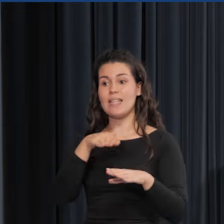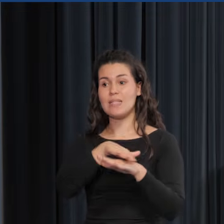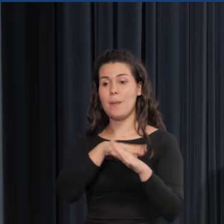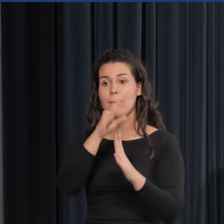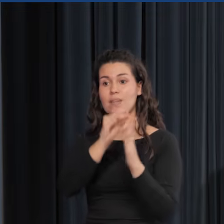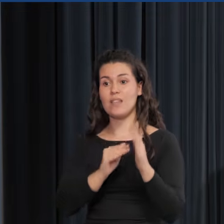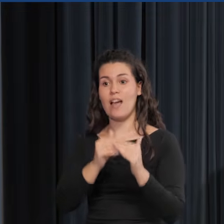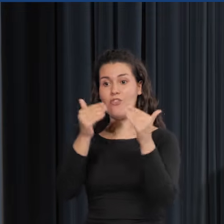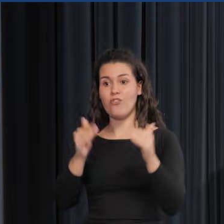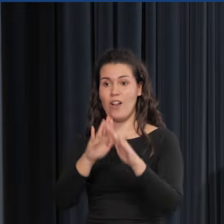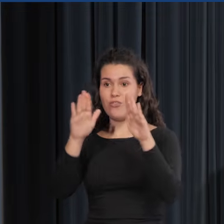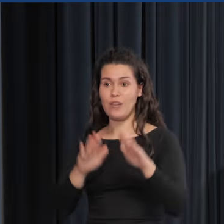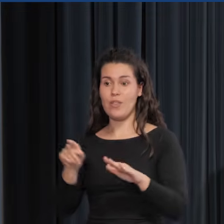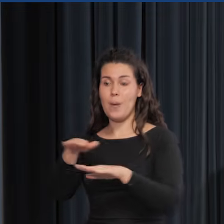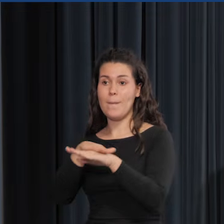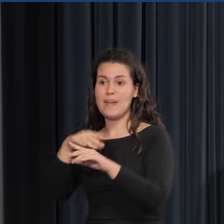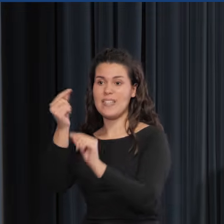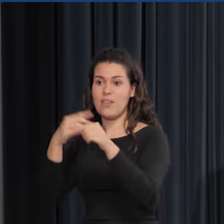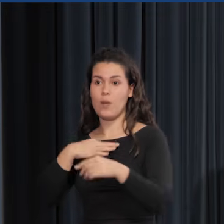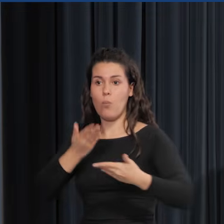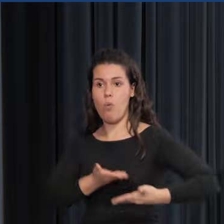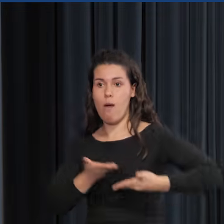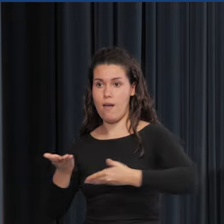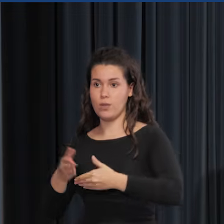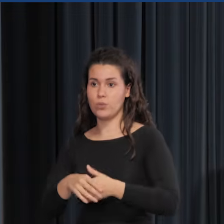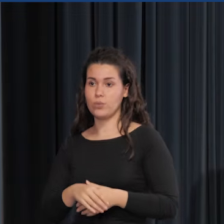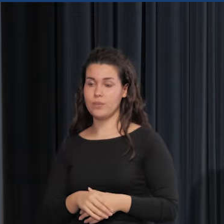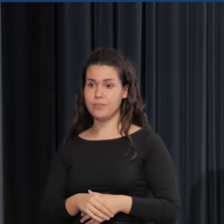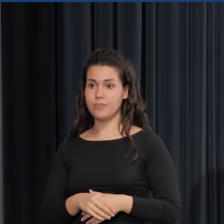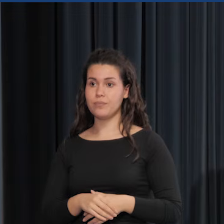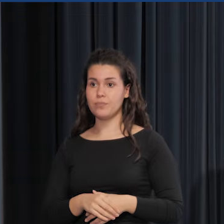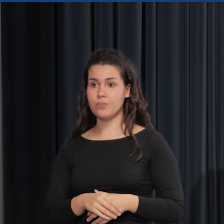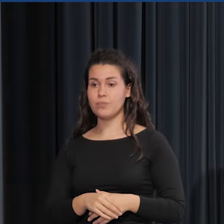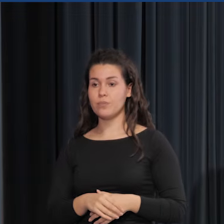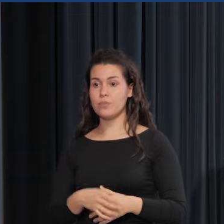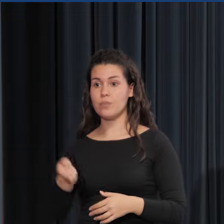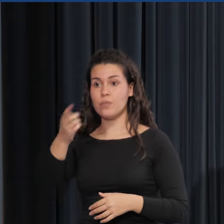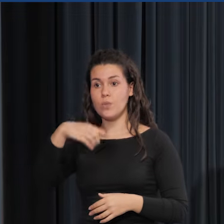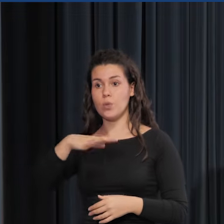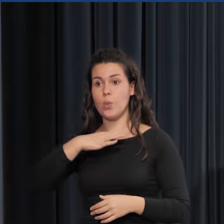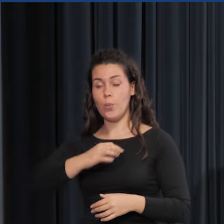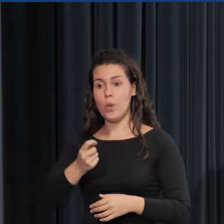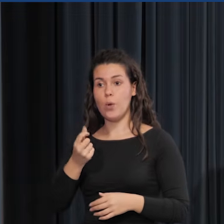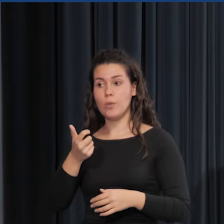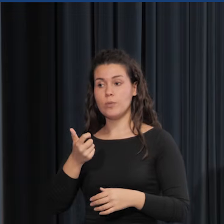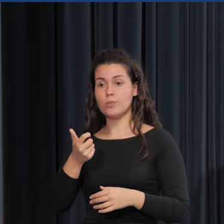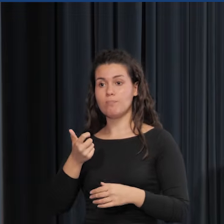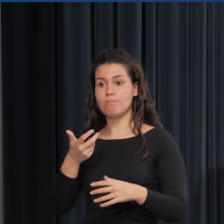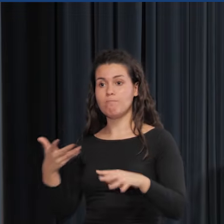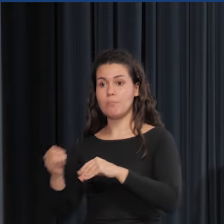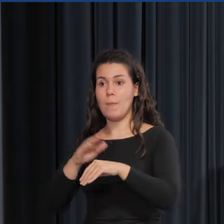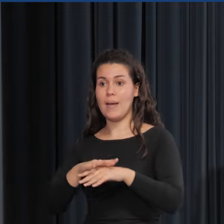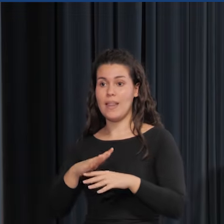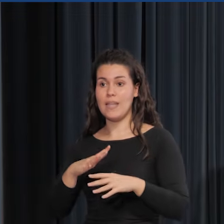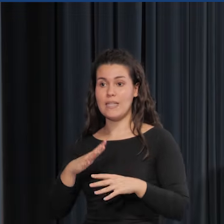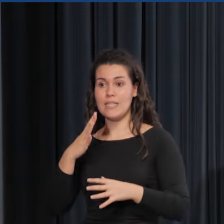perfectamente la base gráfica. Entonces, nosotros podemos ir incorporando, gracias a esta ventaja que no está pensado para la seguridad y salud, pero que